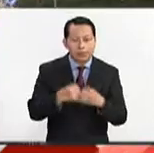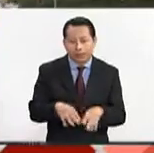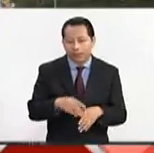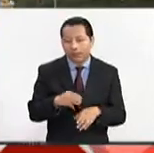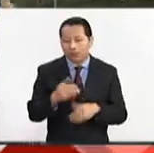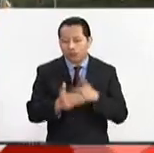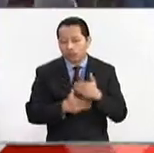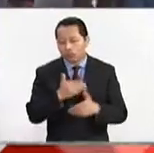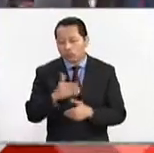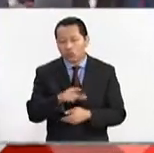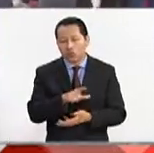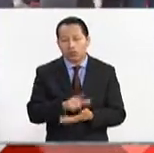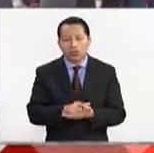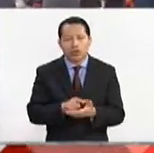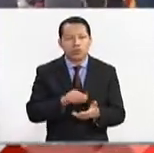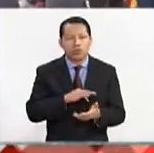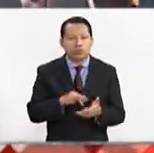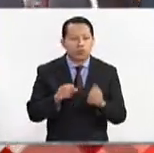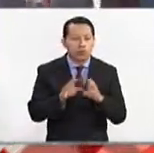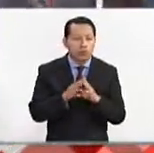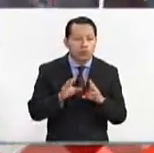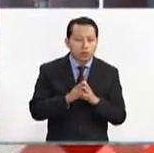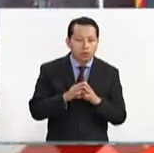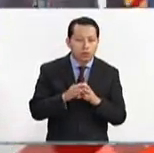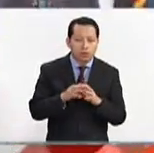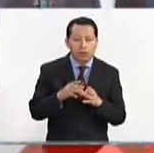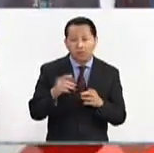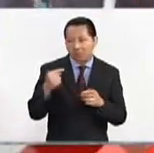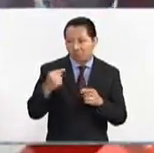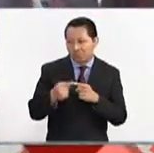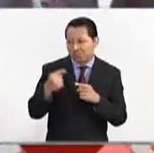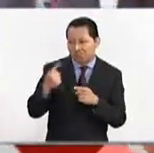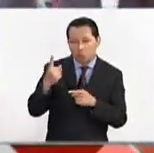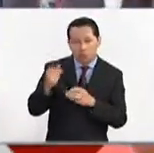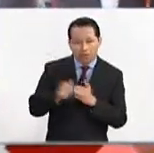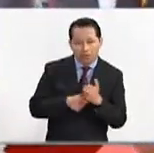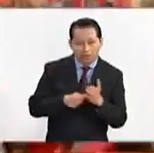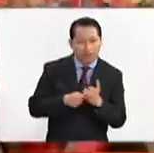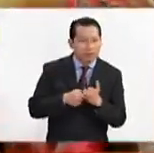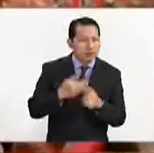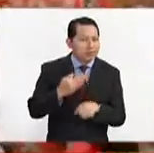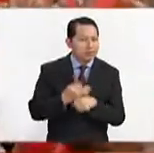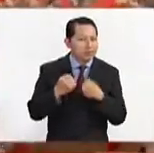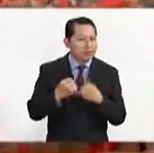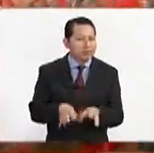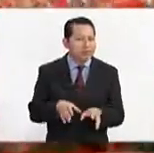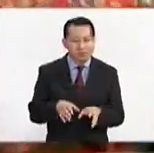progresivamente la legitimidad con la que partía hace solo un mes. Y esta gestión